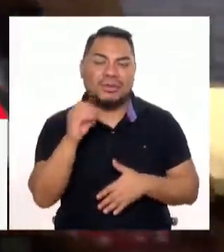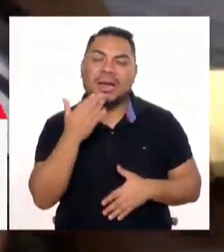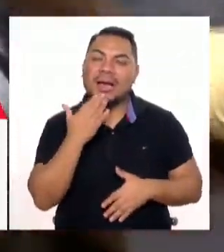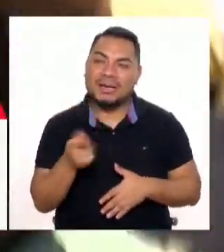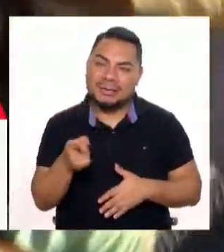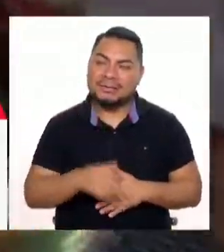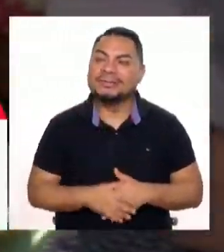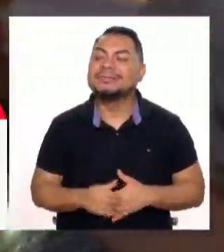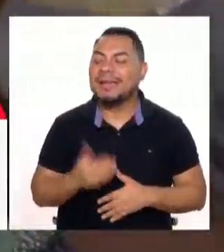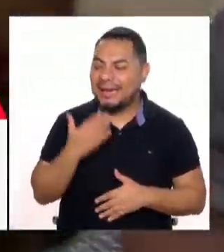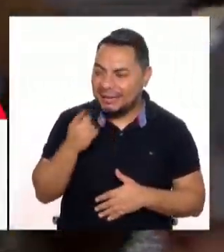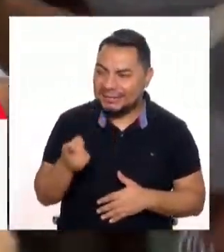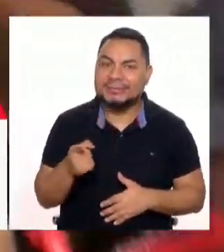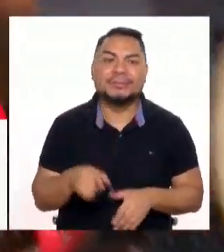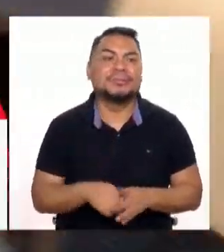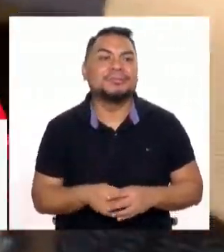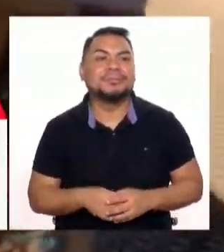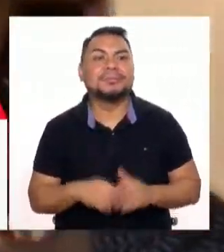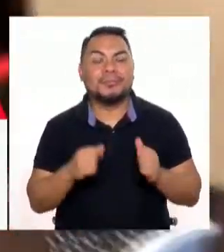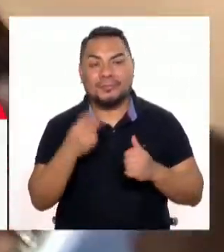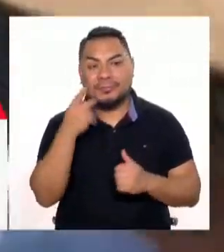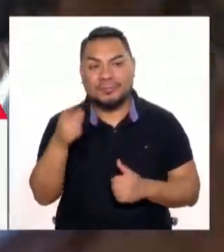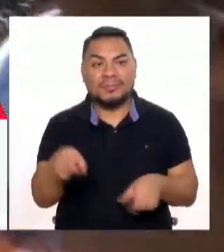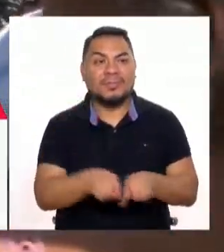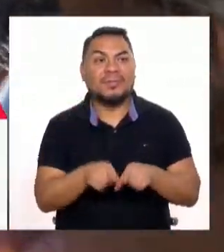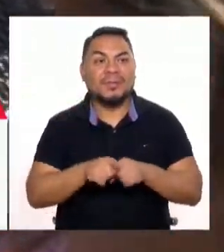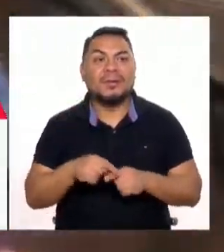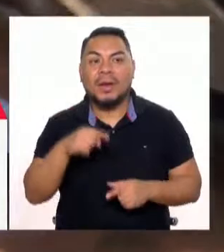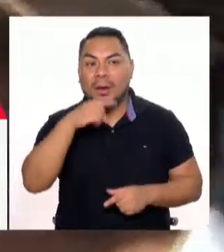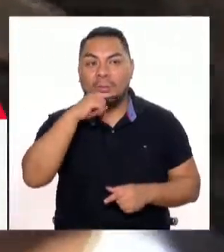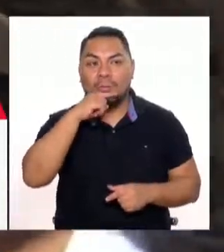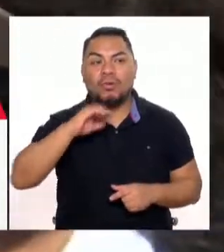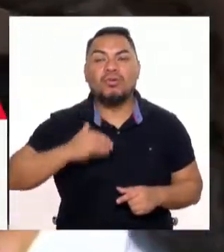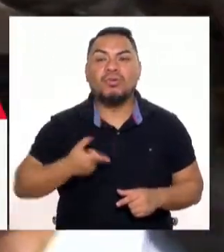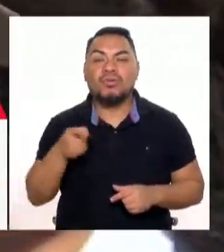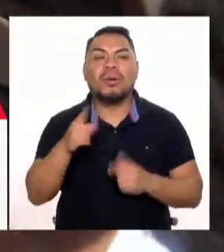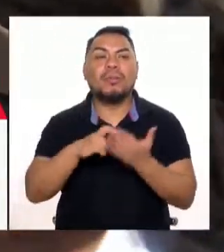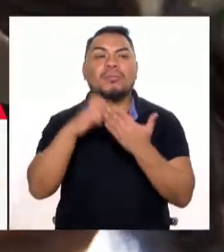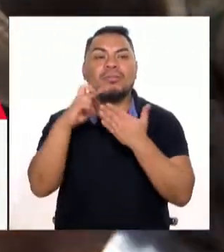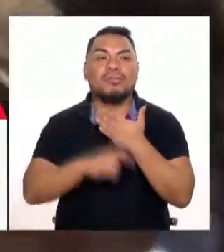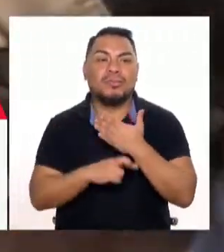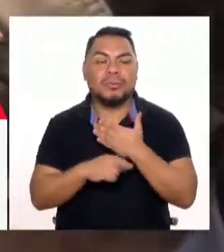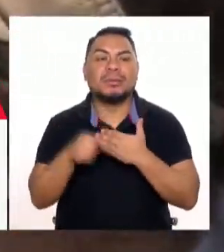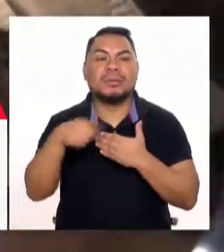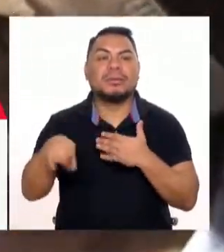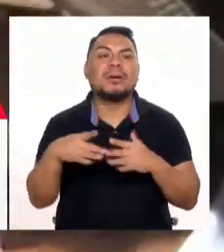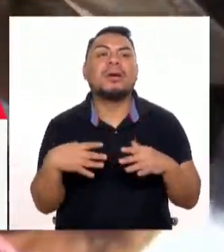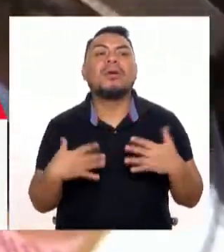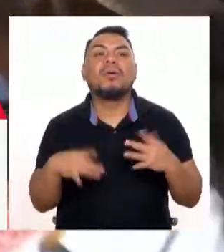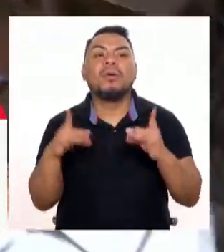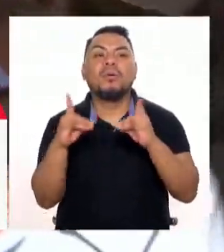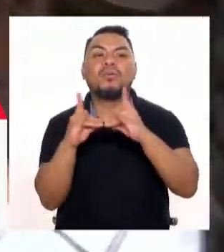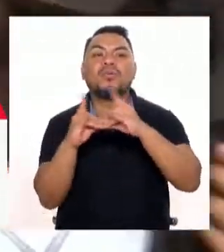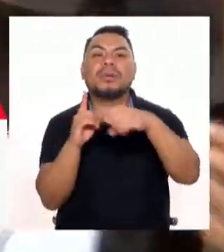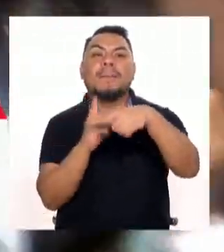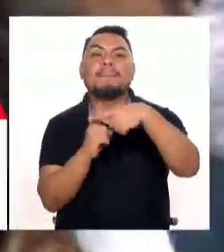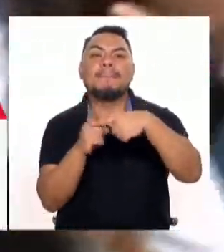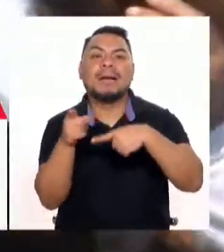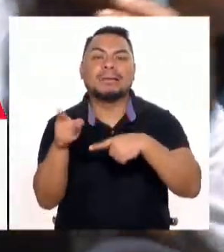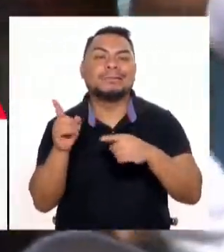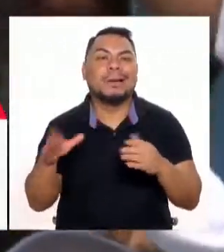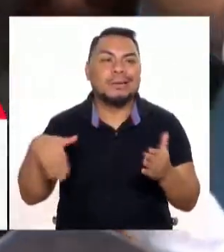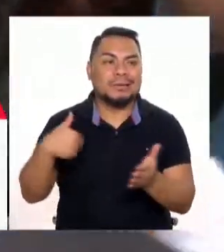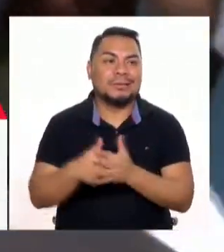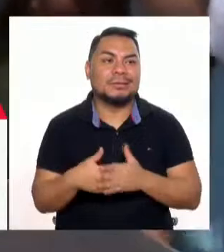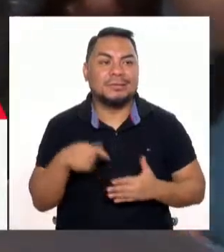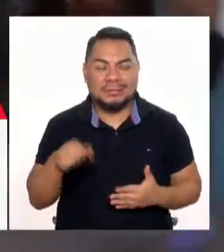a usted señor acá vemos a las señoras que son parte del programa Nacional de cuna más quienes han llegado